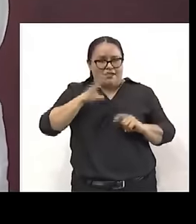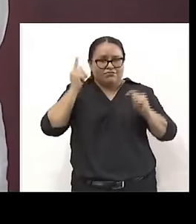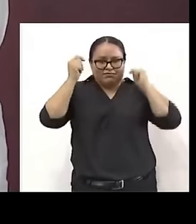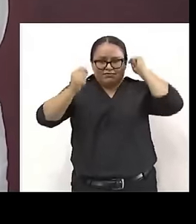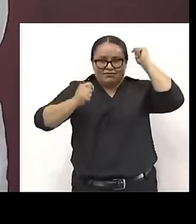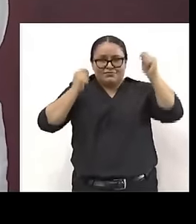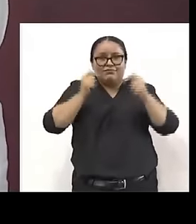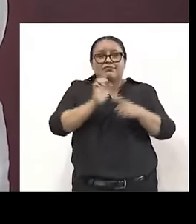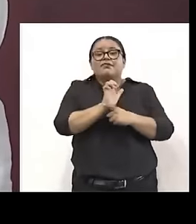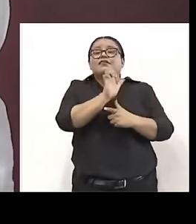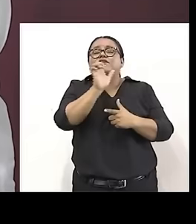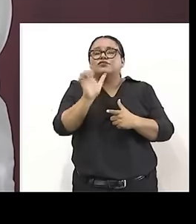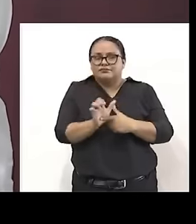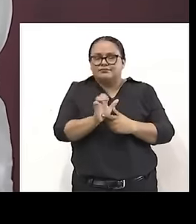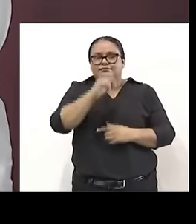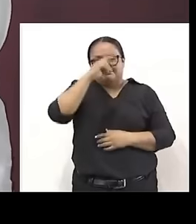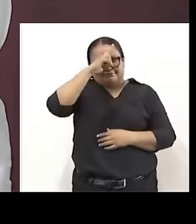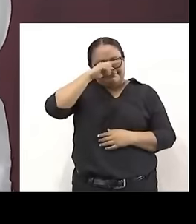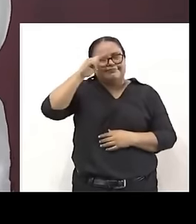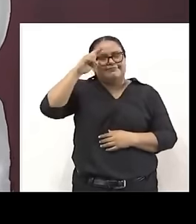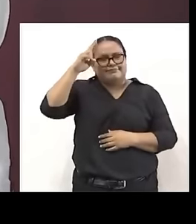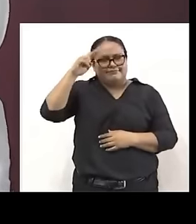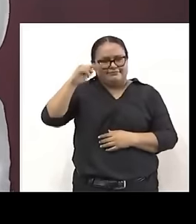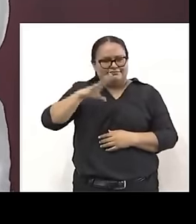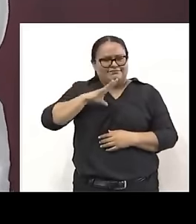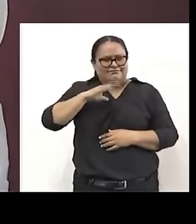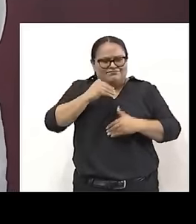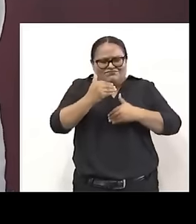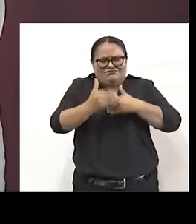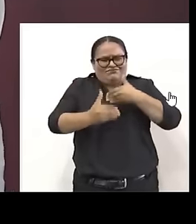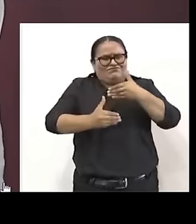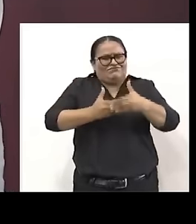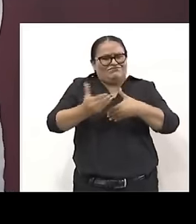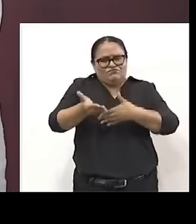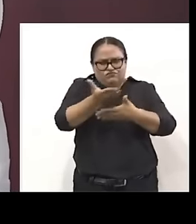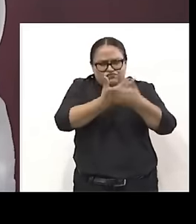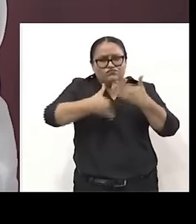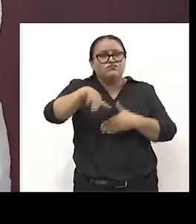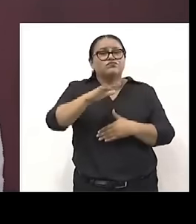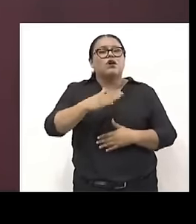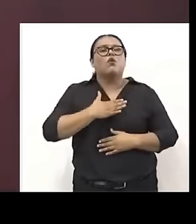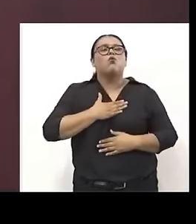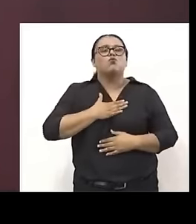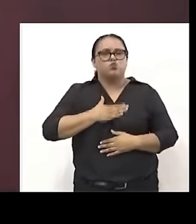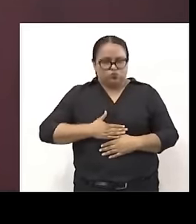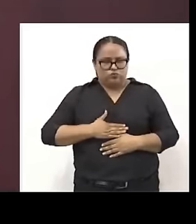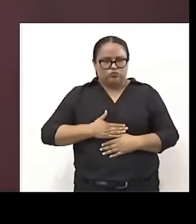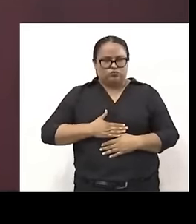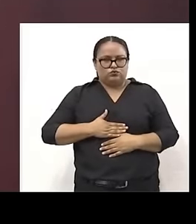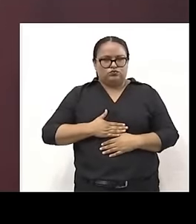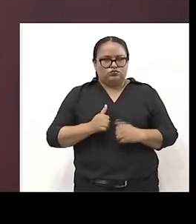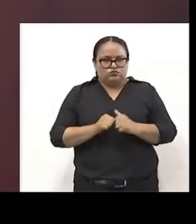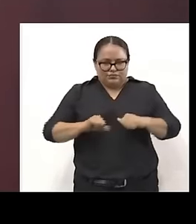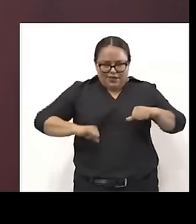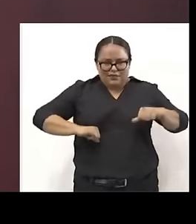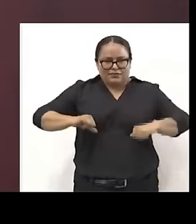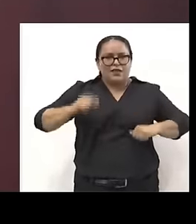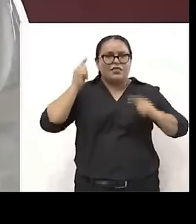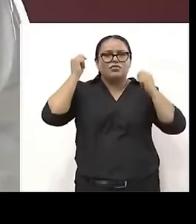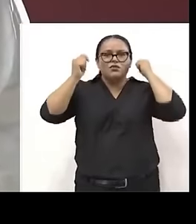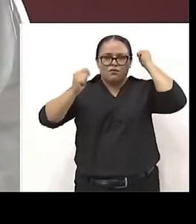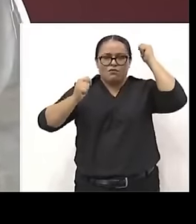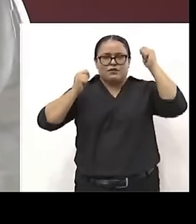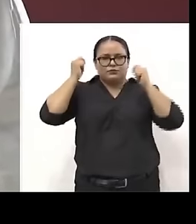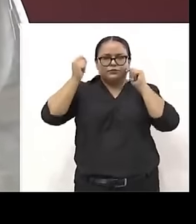estado que quisieron dar los medios de comunicación contra junto con los medios de oposición el presidente al desmentir todos los días y al darle información